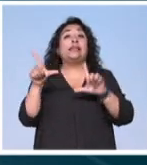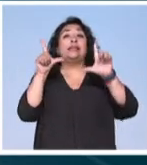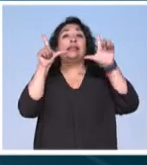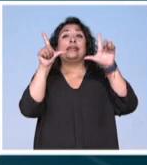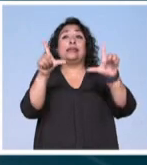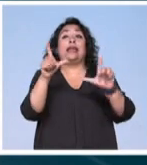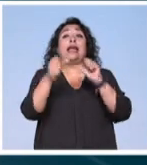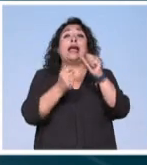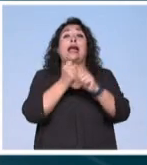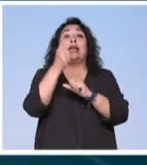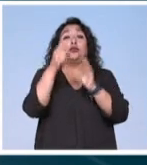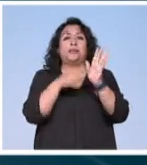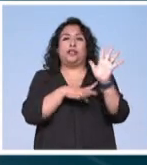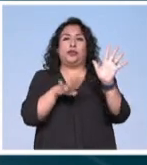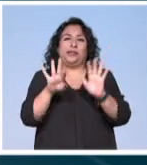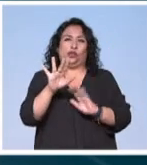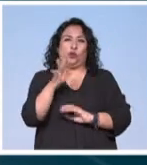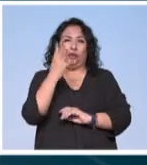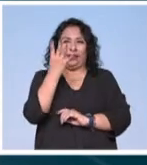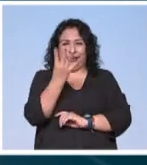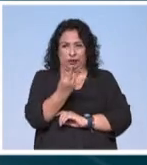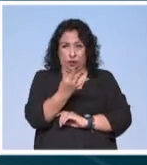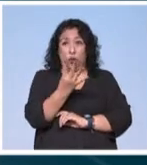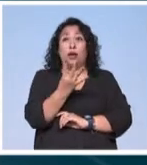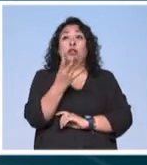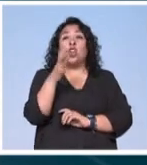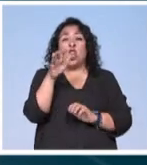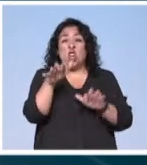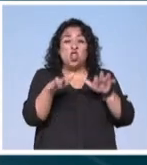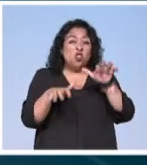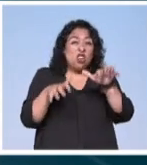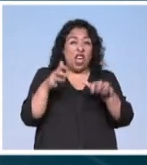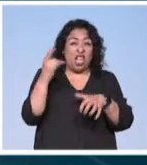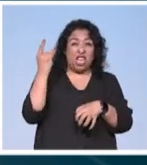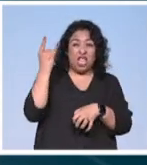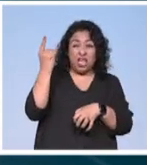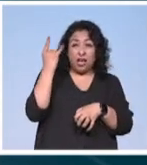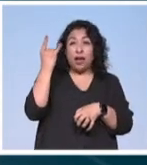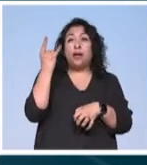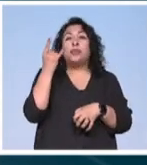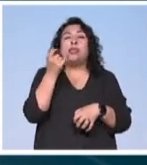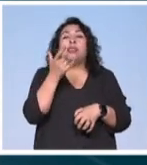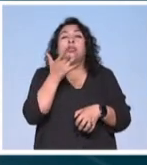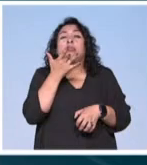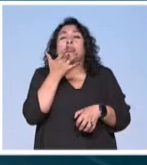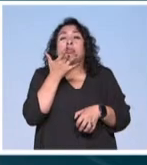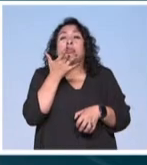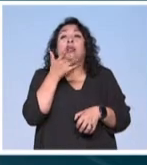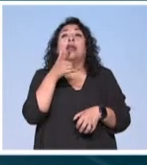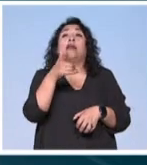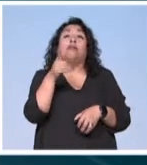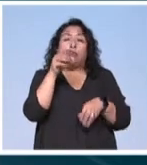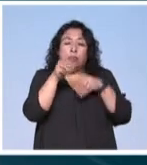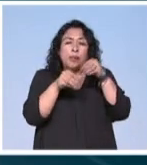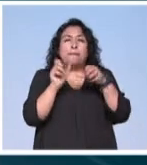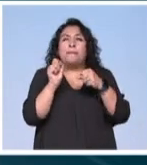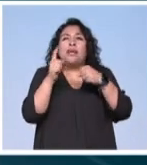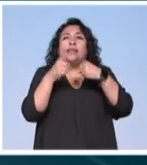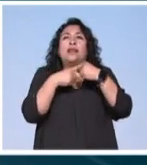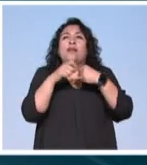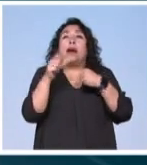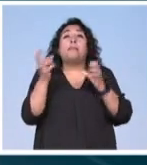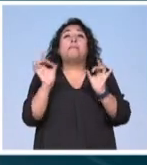grande en 1954. Este monstruo gigantesco con forma de reptil fue creado como una metáfora de